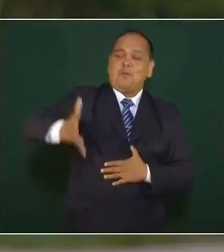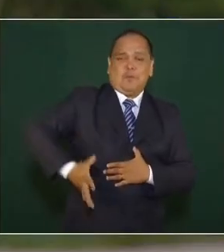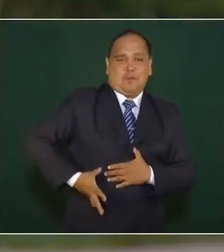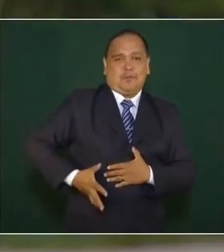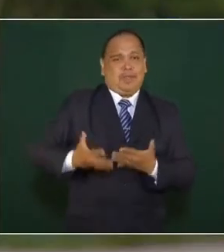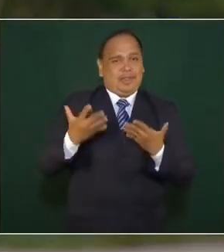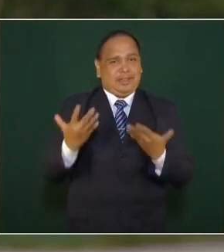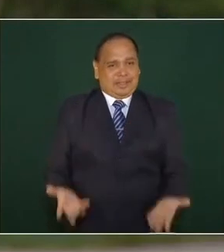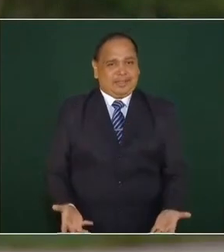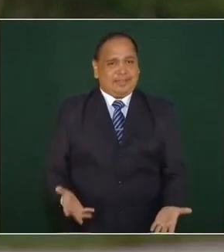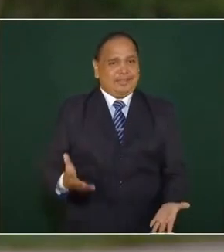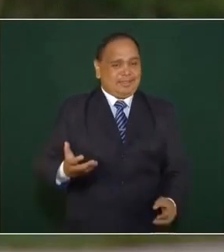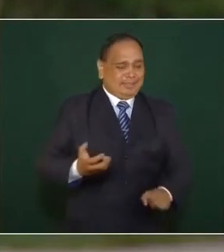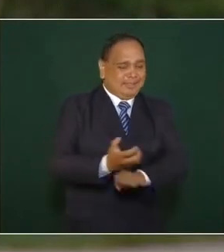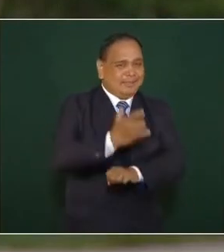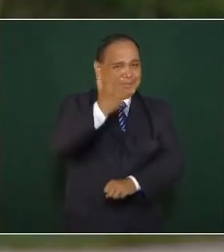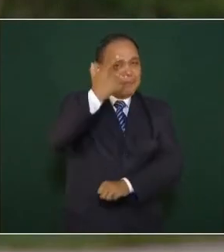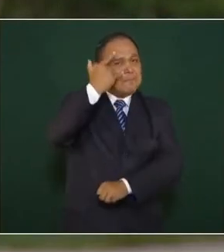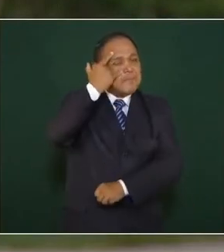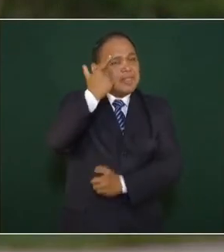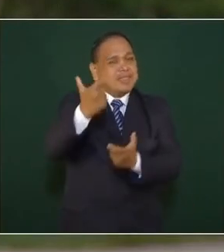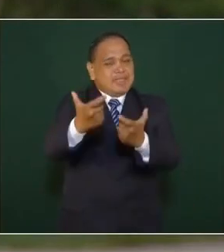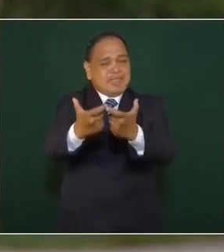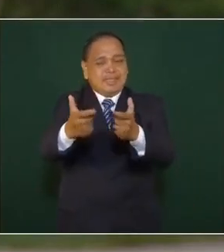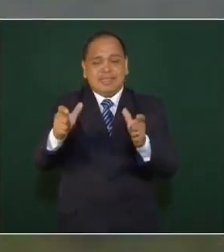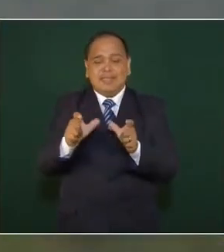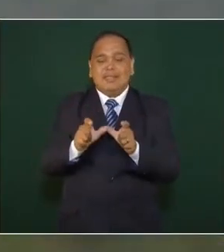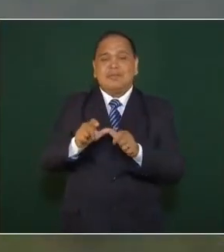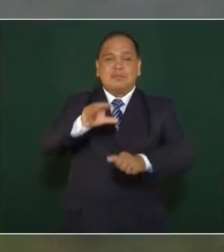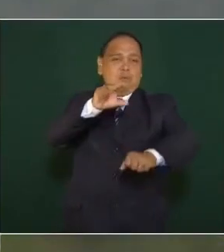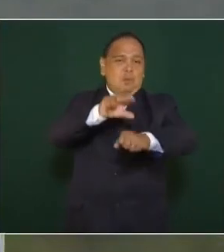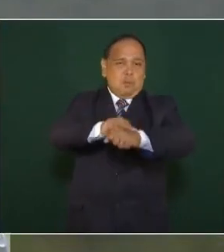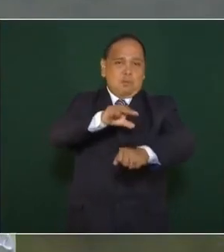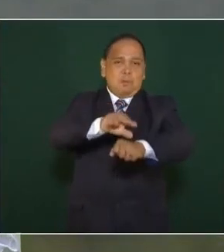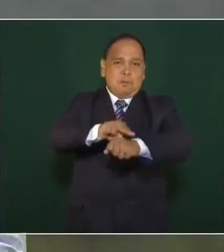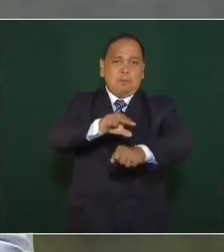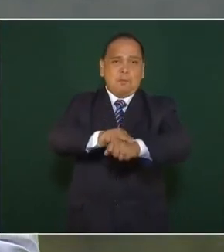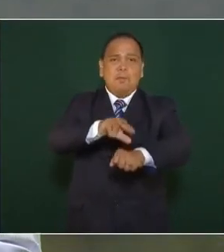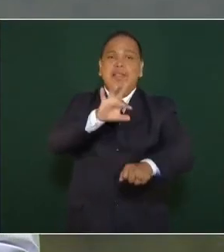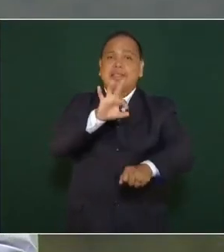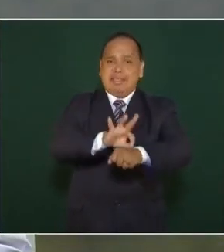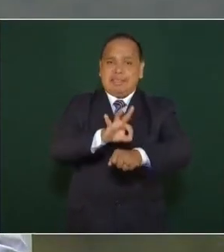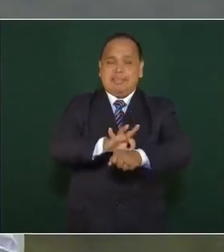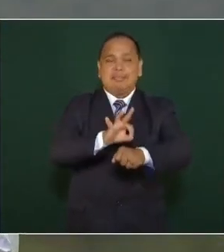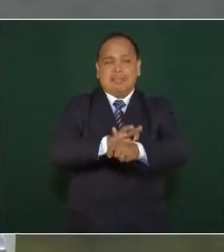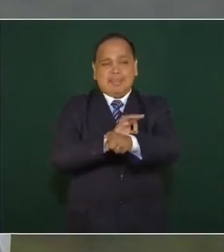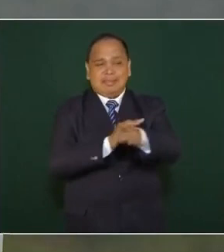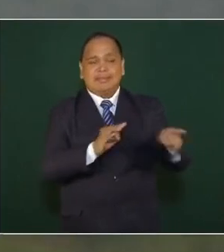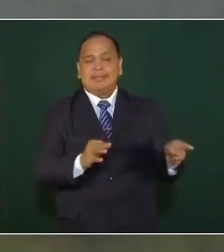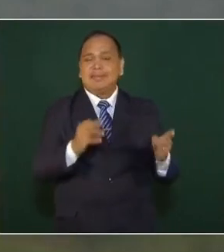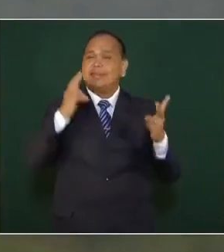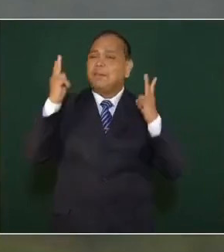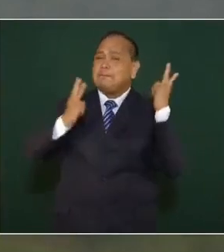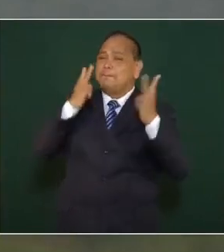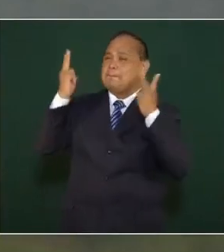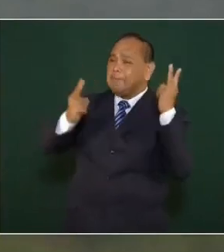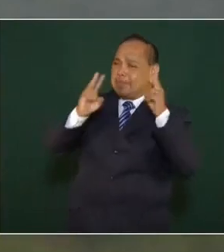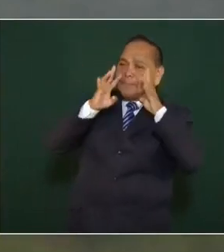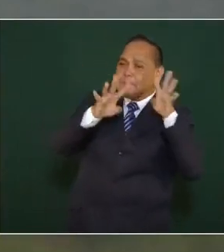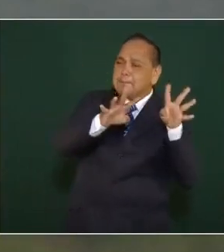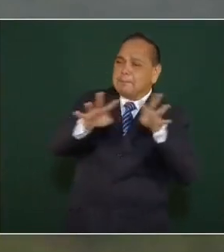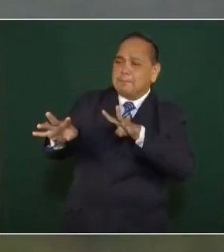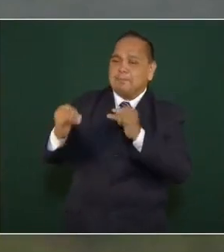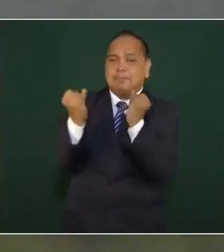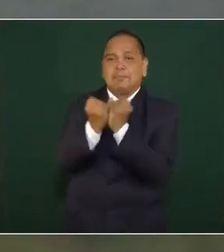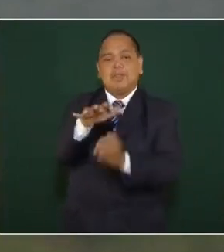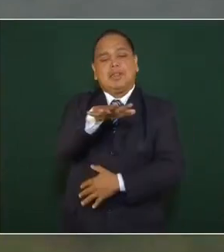la presencia aquí en Campeche de un grupo de médicos cubanos a quienes visitaremos. También se identificó como un